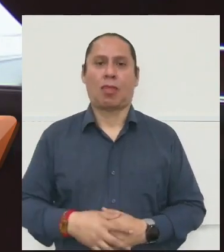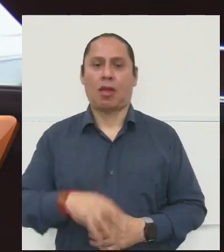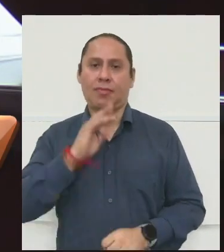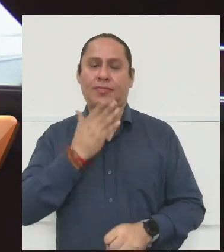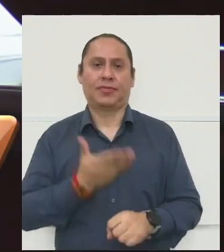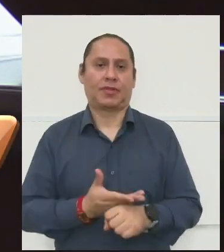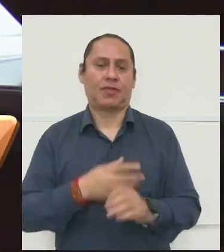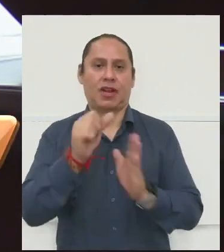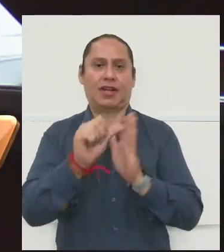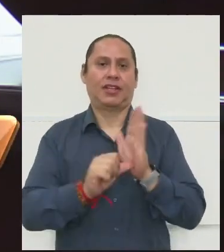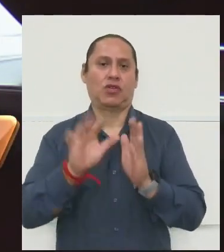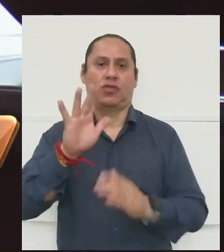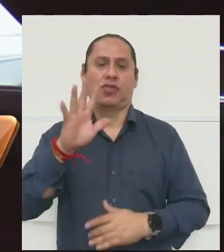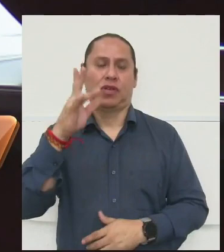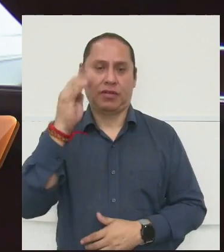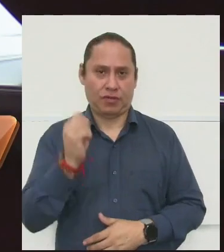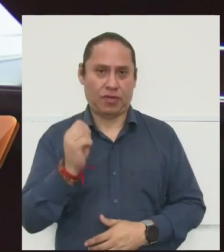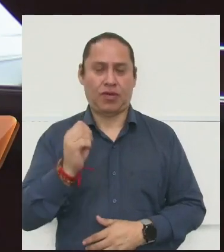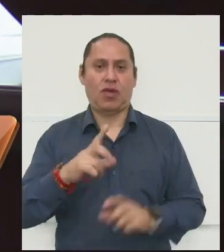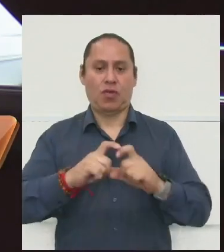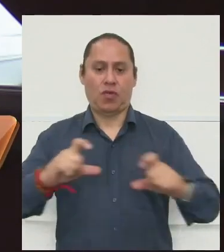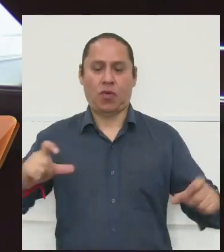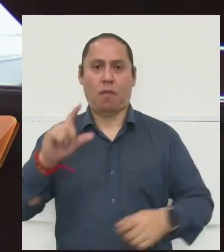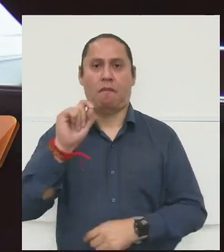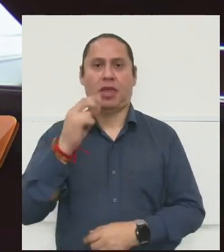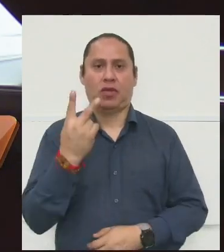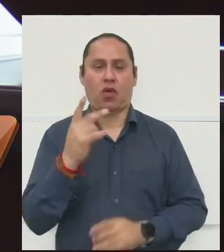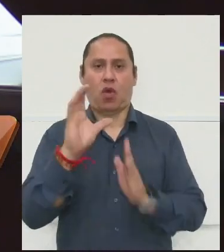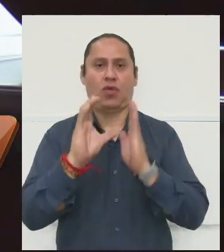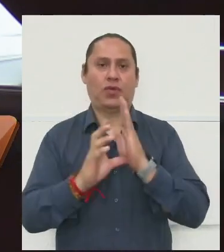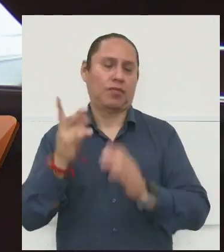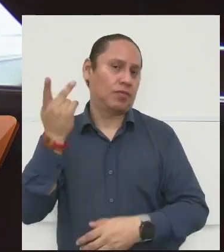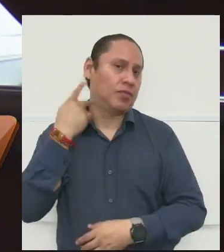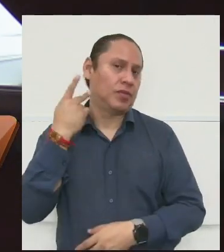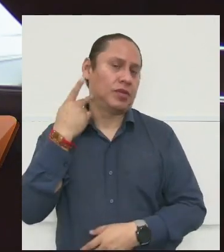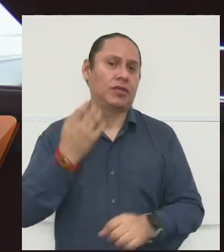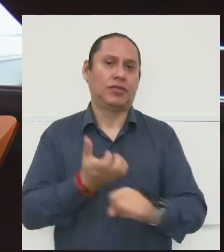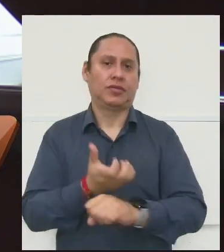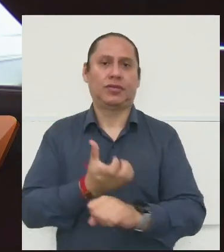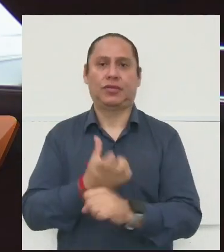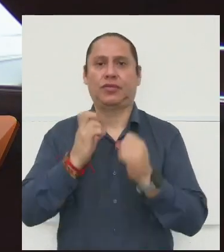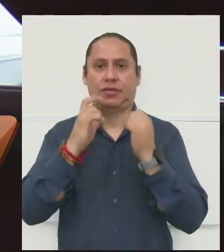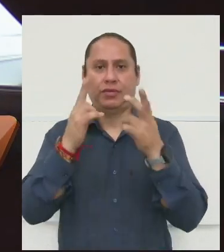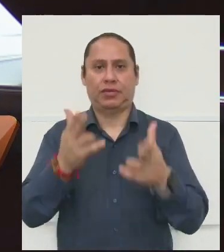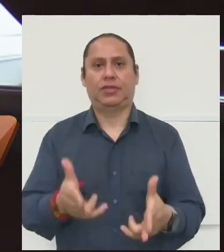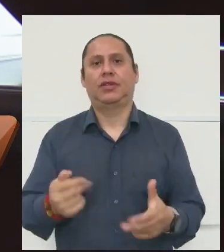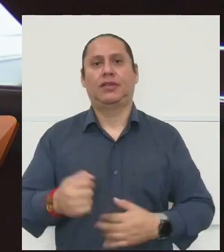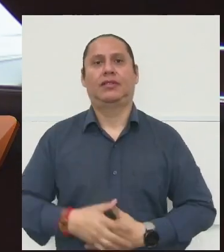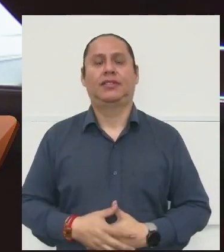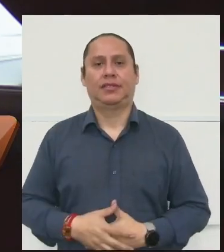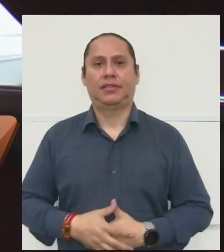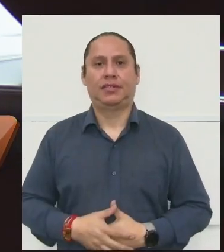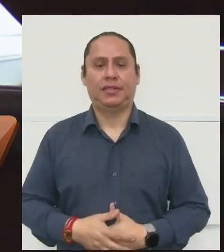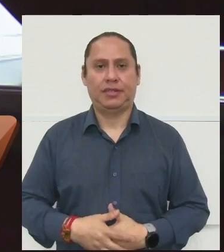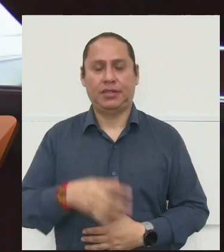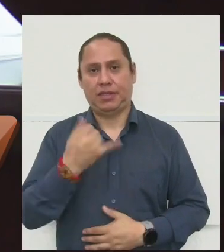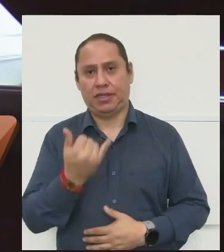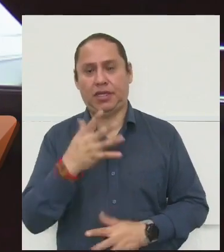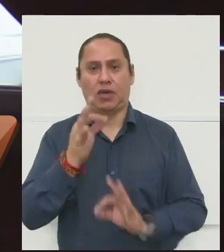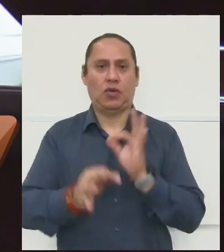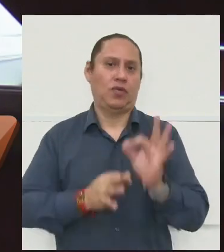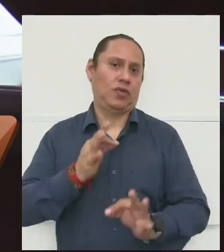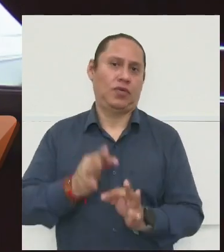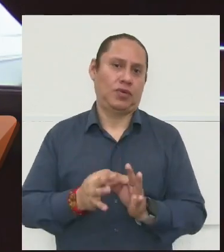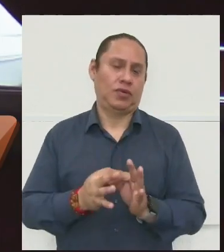artículo 59 fracción 22 de la constitución política del Estado libre y soberano de Chiapas y de